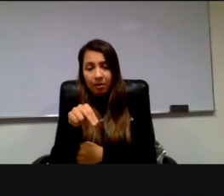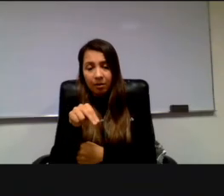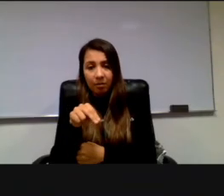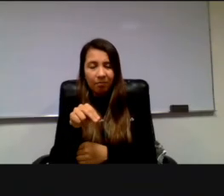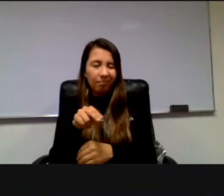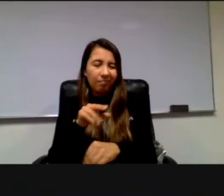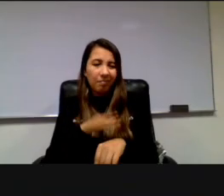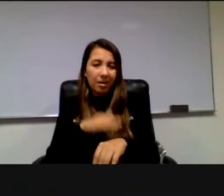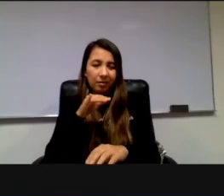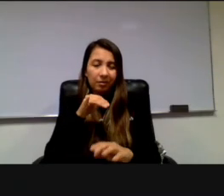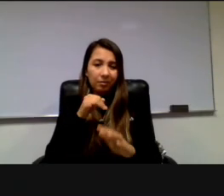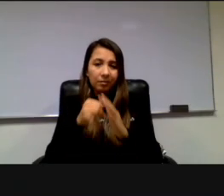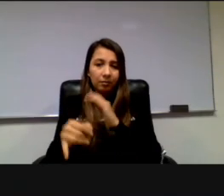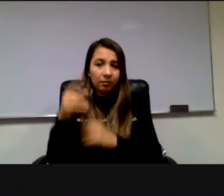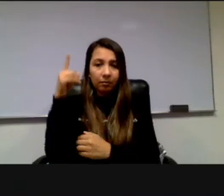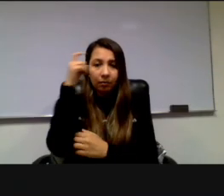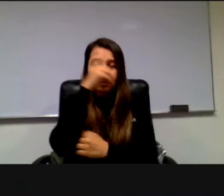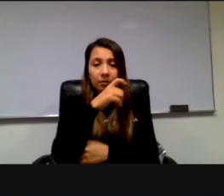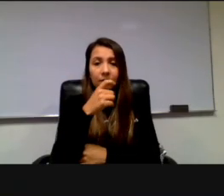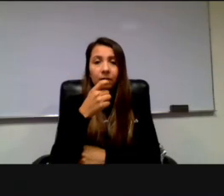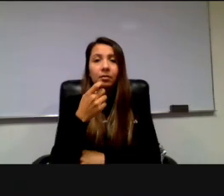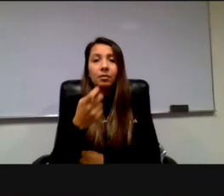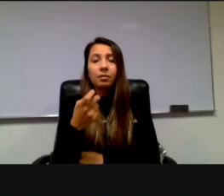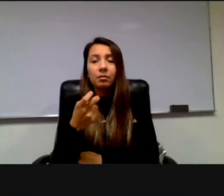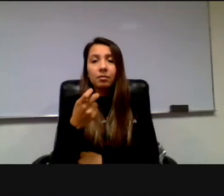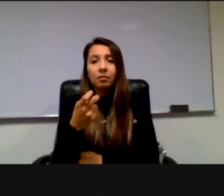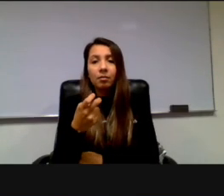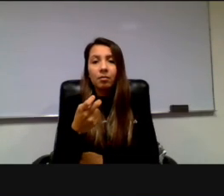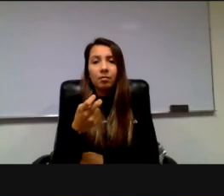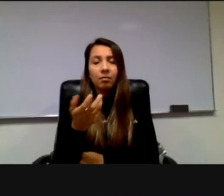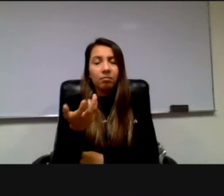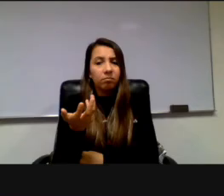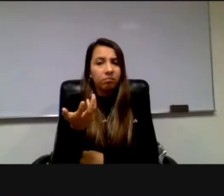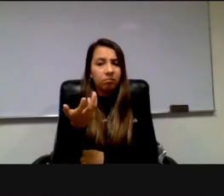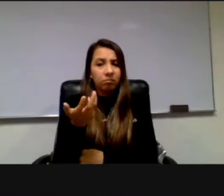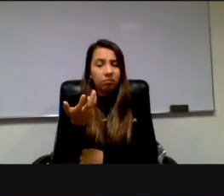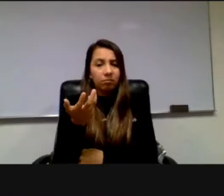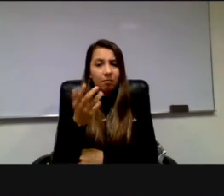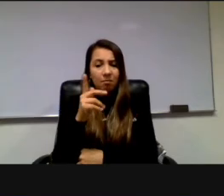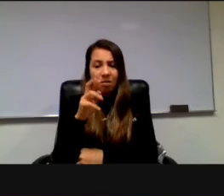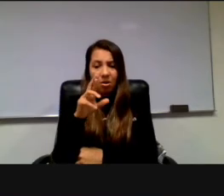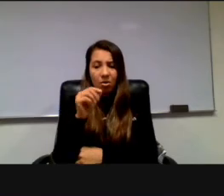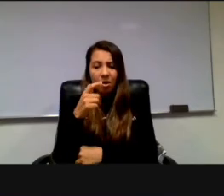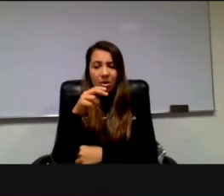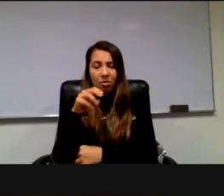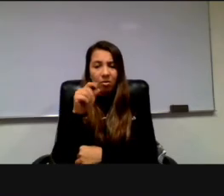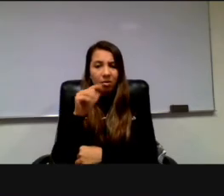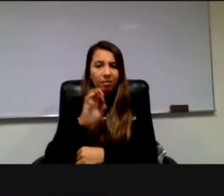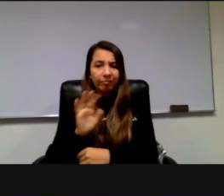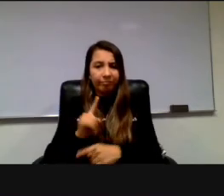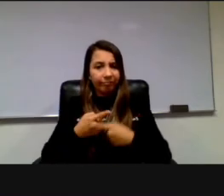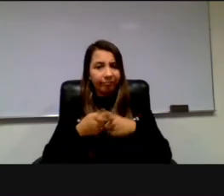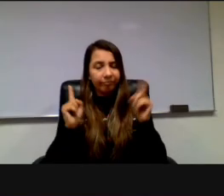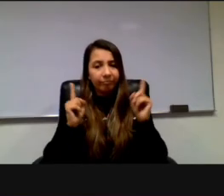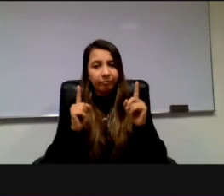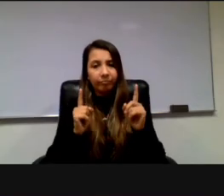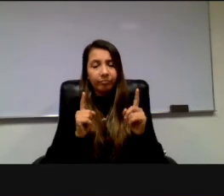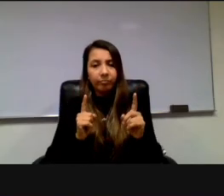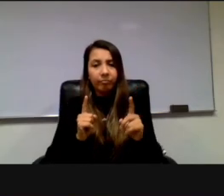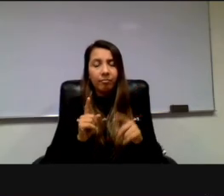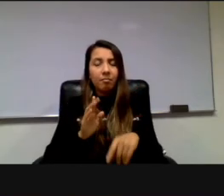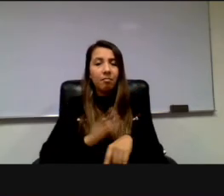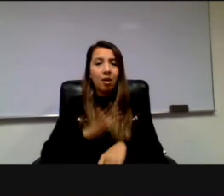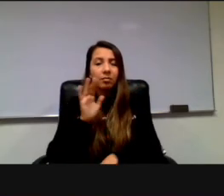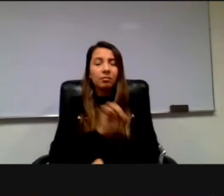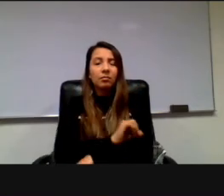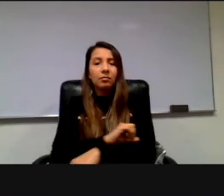muy compleja, y eso pues no es consistente con un progenote, que es esta idea de un ser vivo más